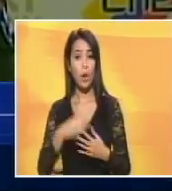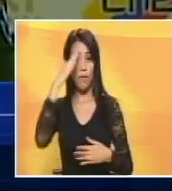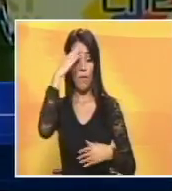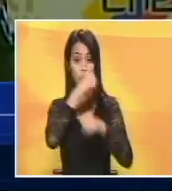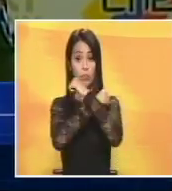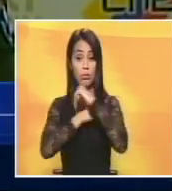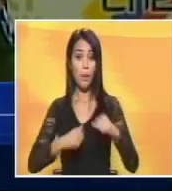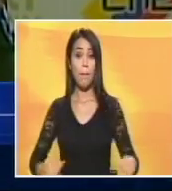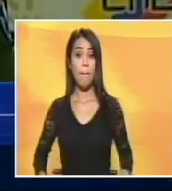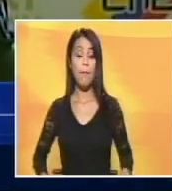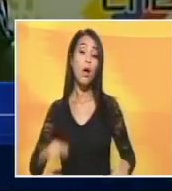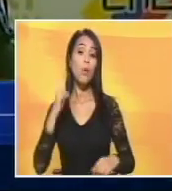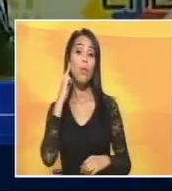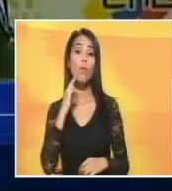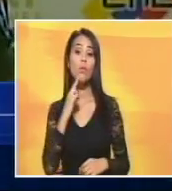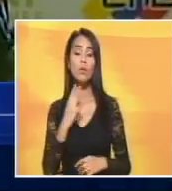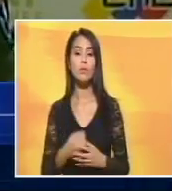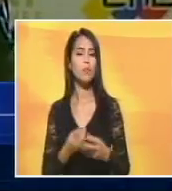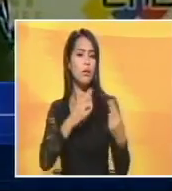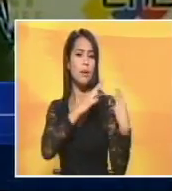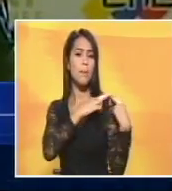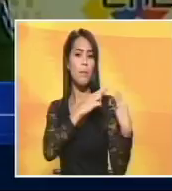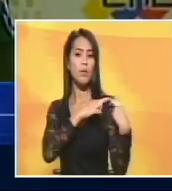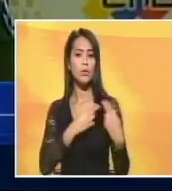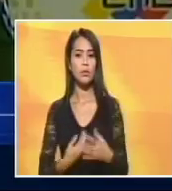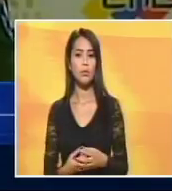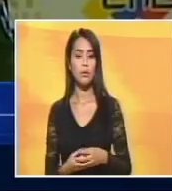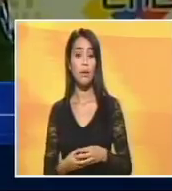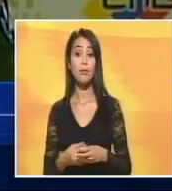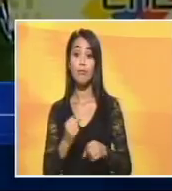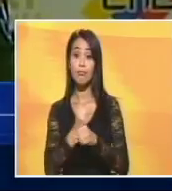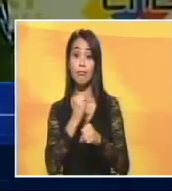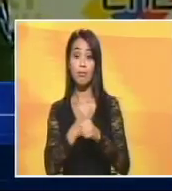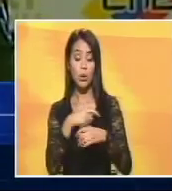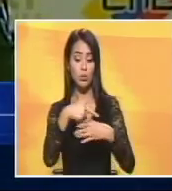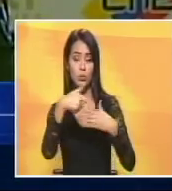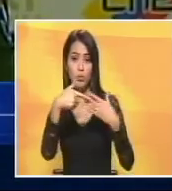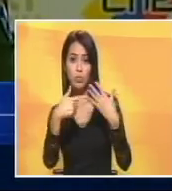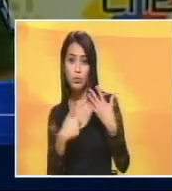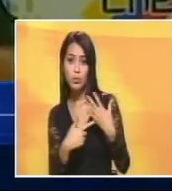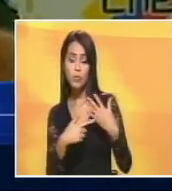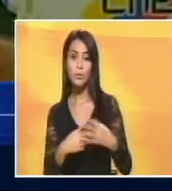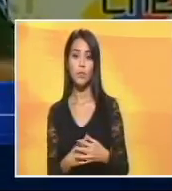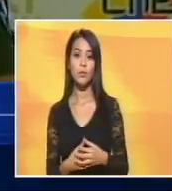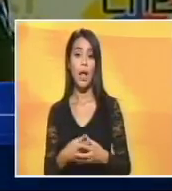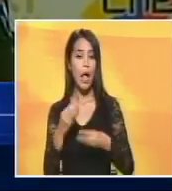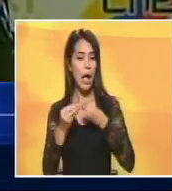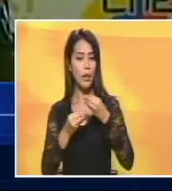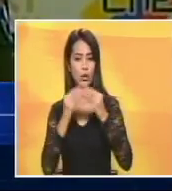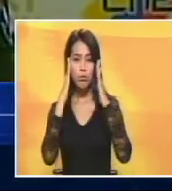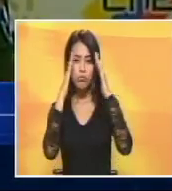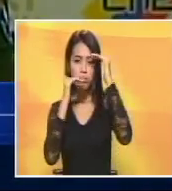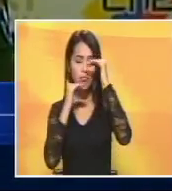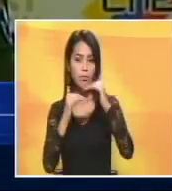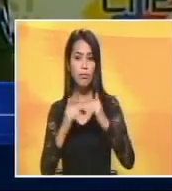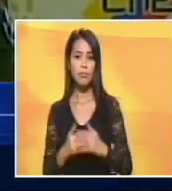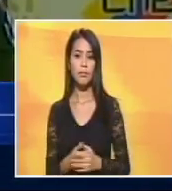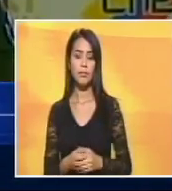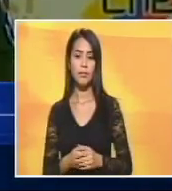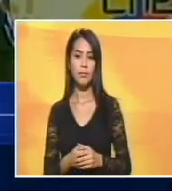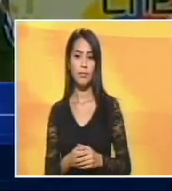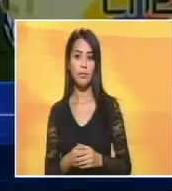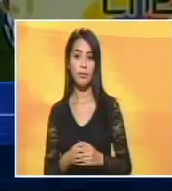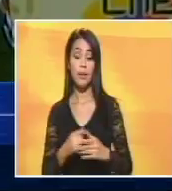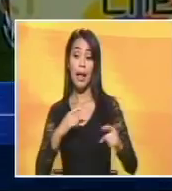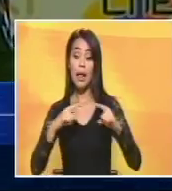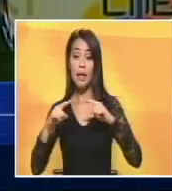Armada Nacional Bolivariana le corresponde unas tareas que complementan las acciones centrales que